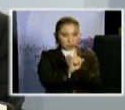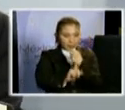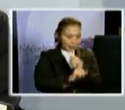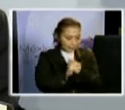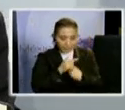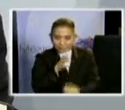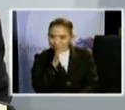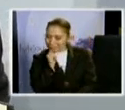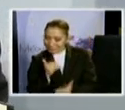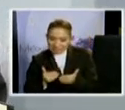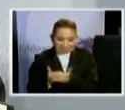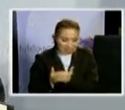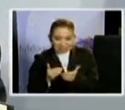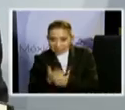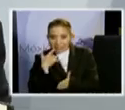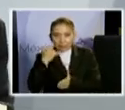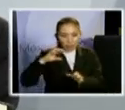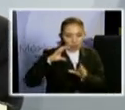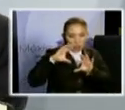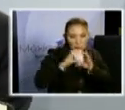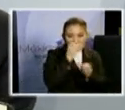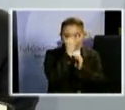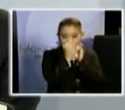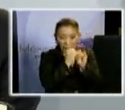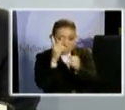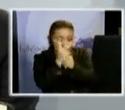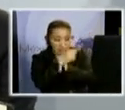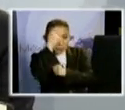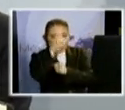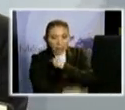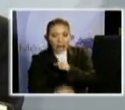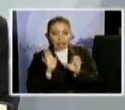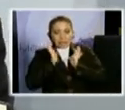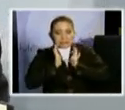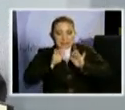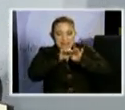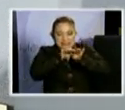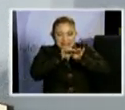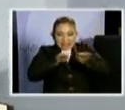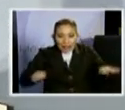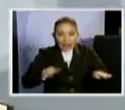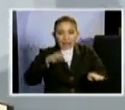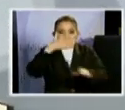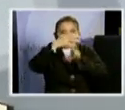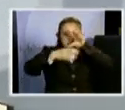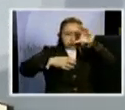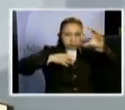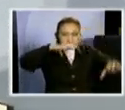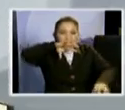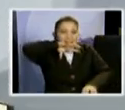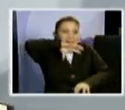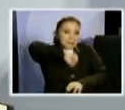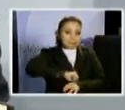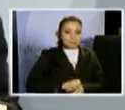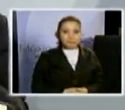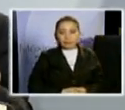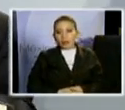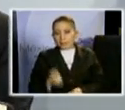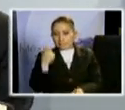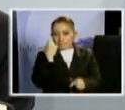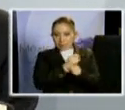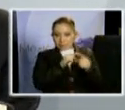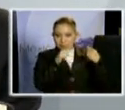han impedido avanzar en los esfuerzos de la comunidad internacional para alcanzar la estabilización de los gases de efecto invernadero.